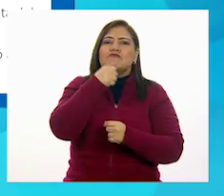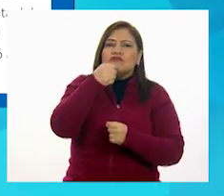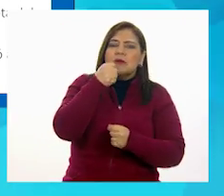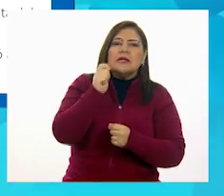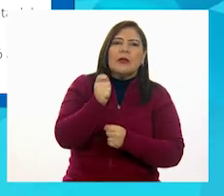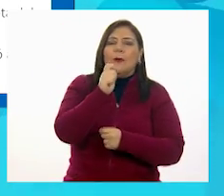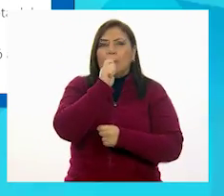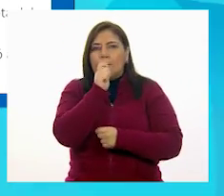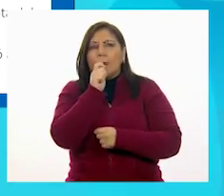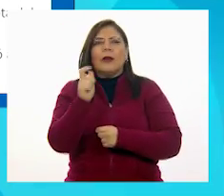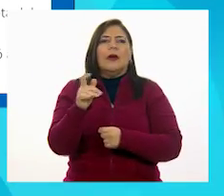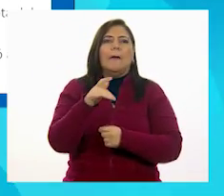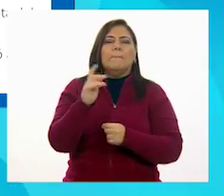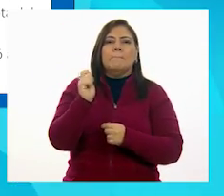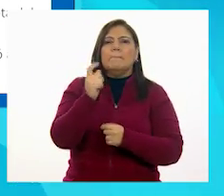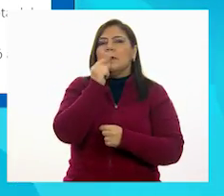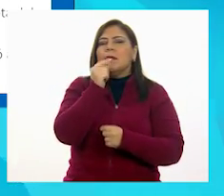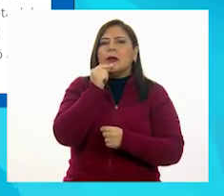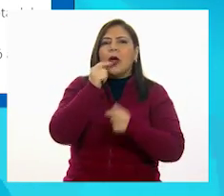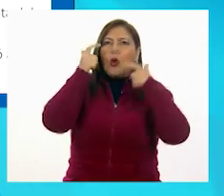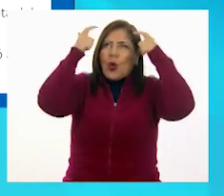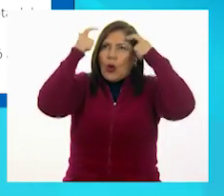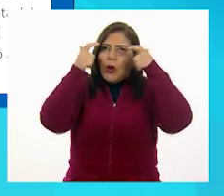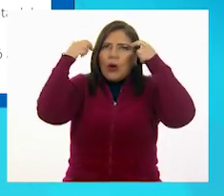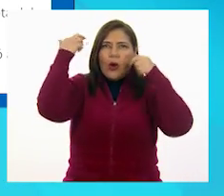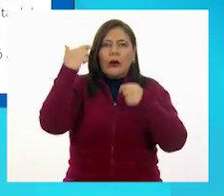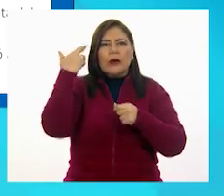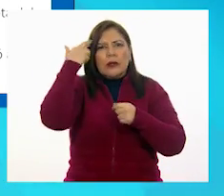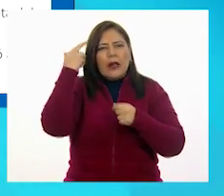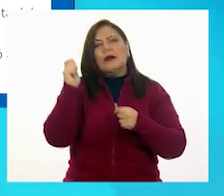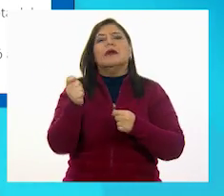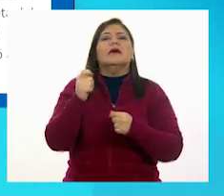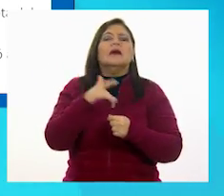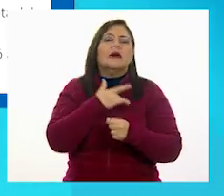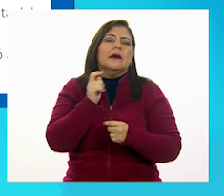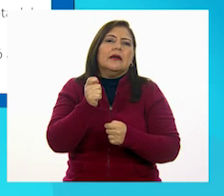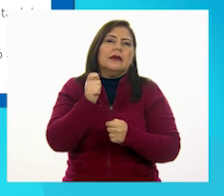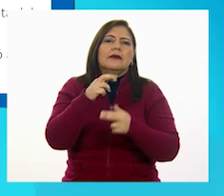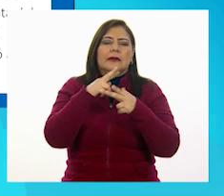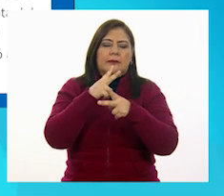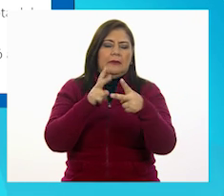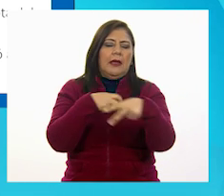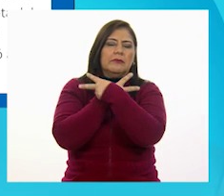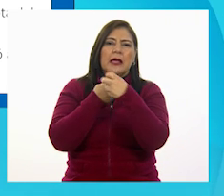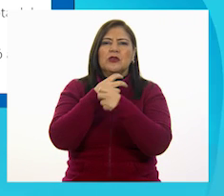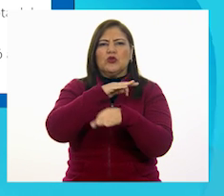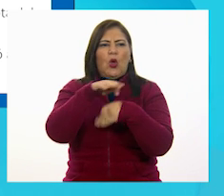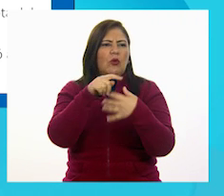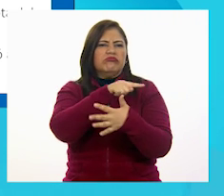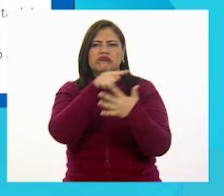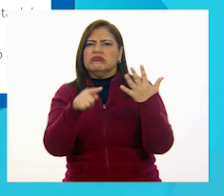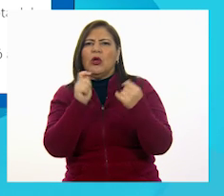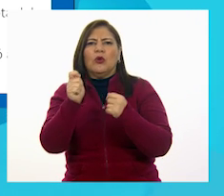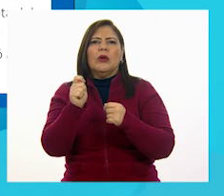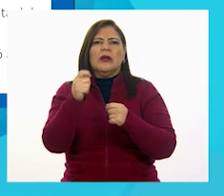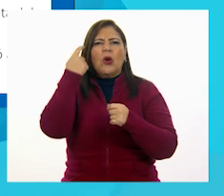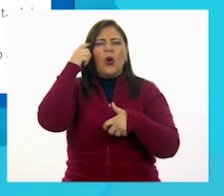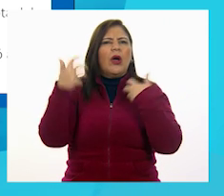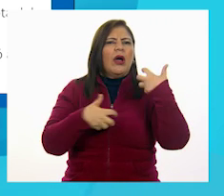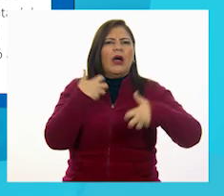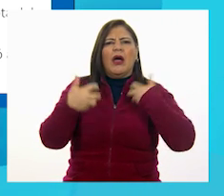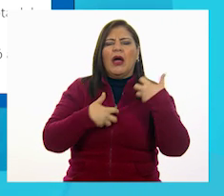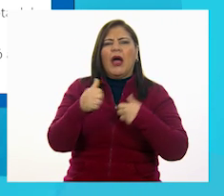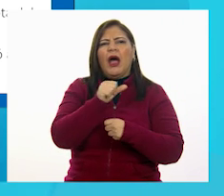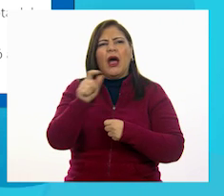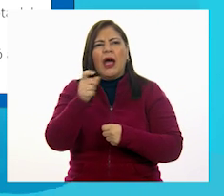del policía la corona, del rey y el moño, del gato. Todos estaban muy enojados y le gritaron al viento